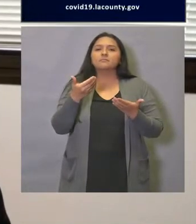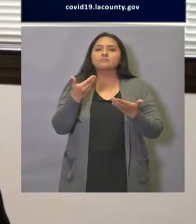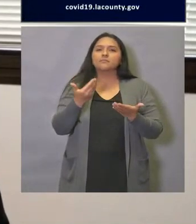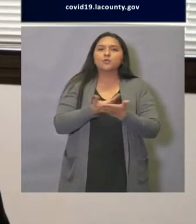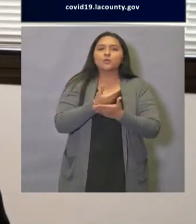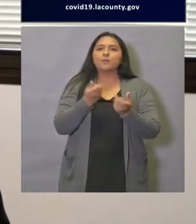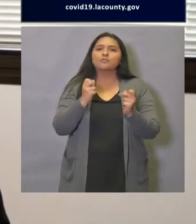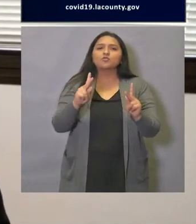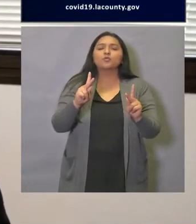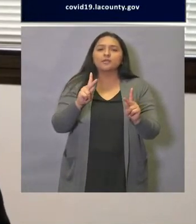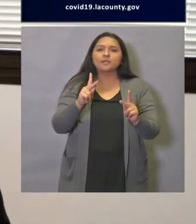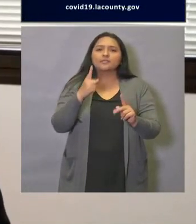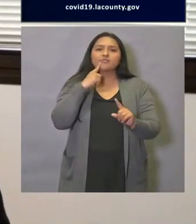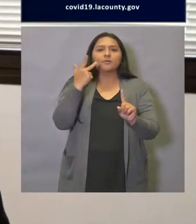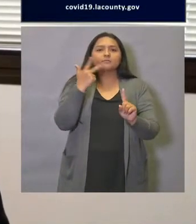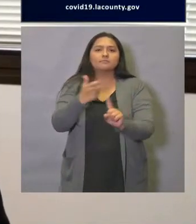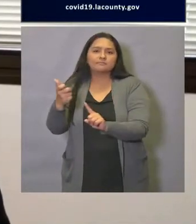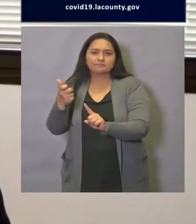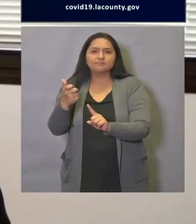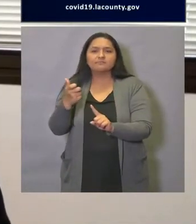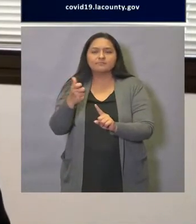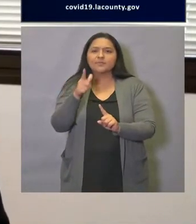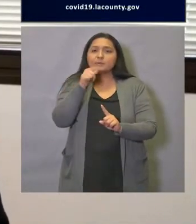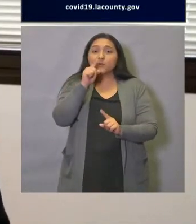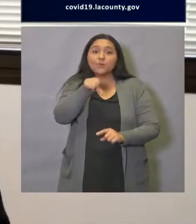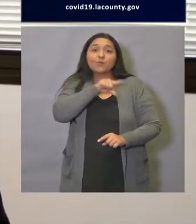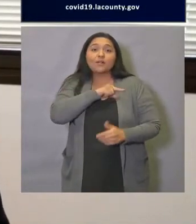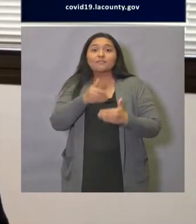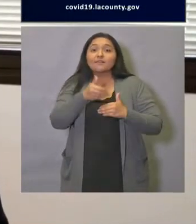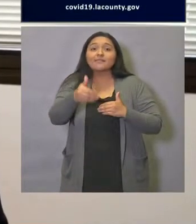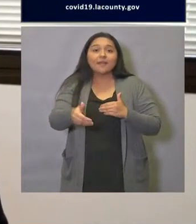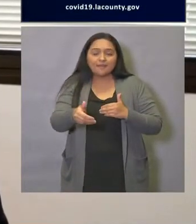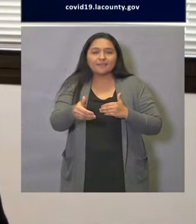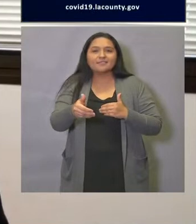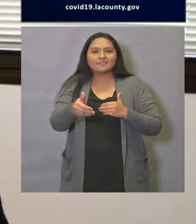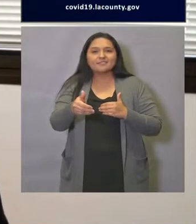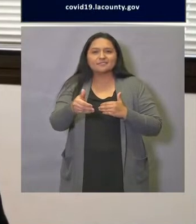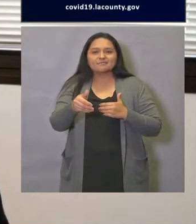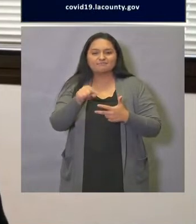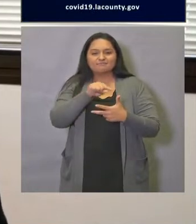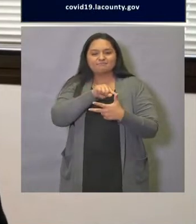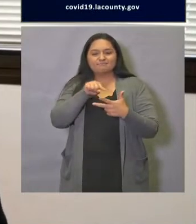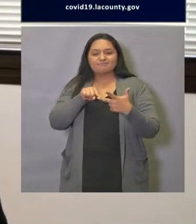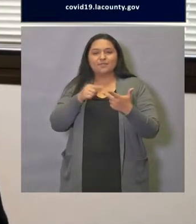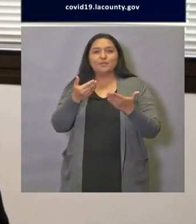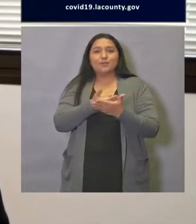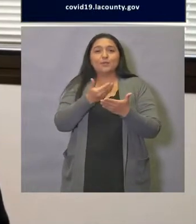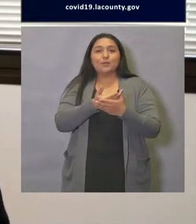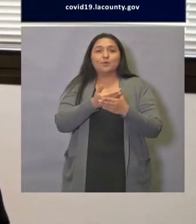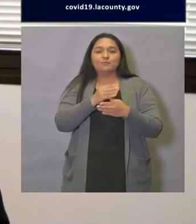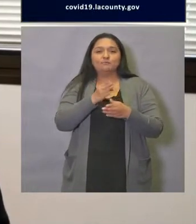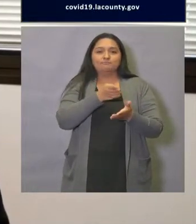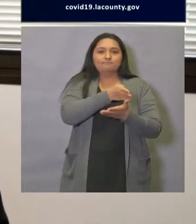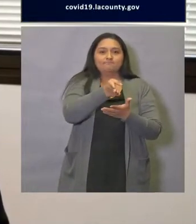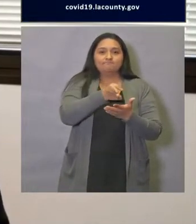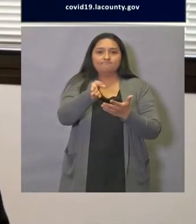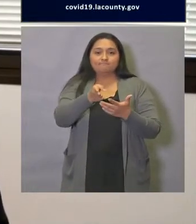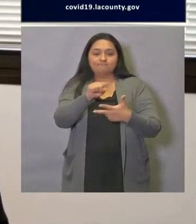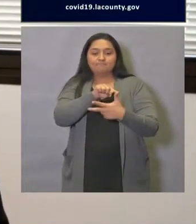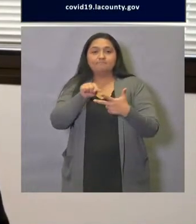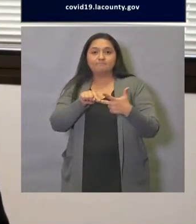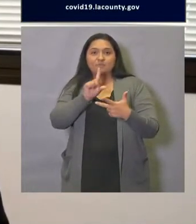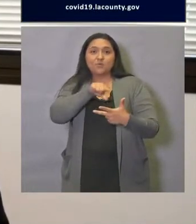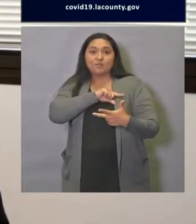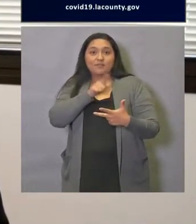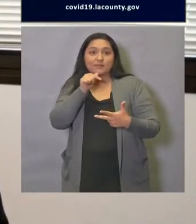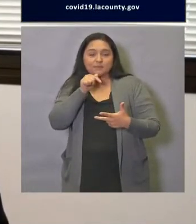trabajadores en tres nuevos sectores que son elegibles para la vacuna a partir de hoy. Primero, para